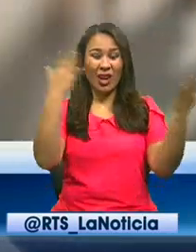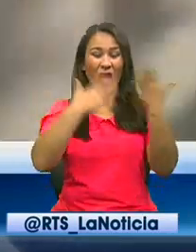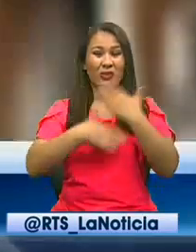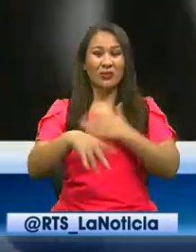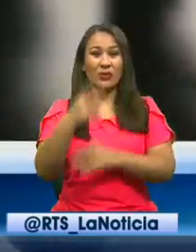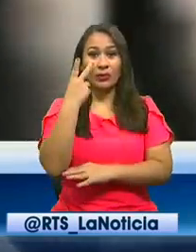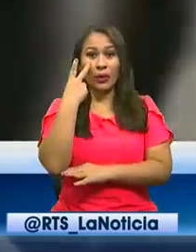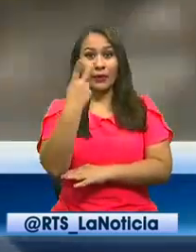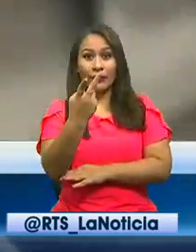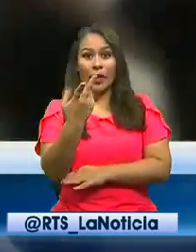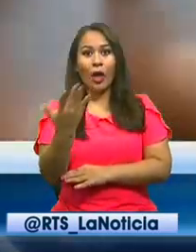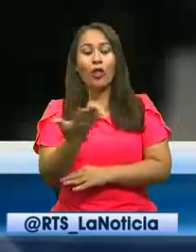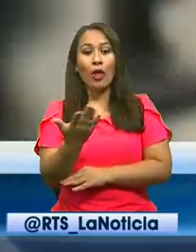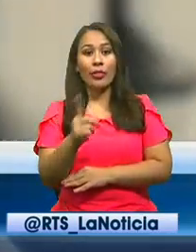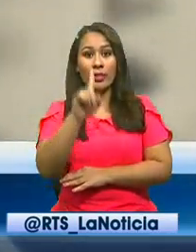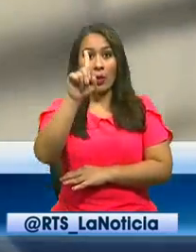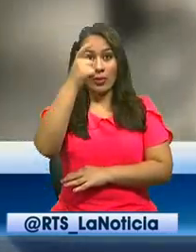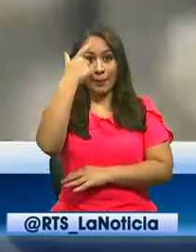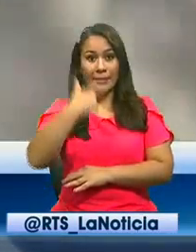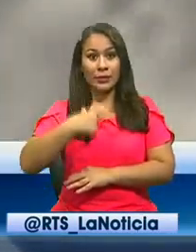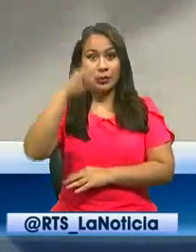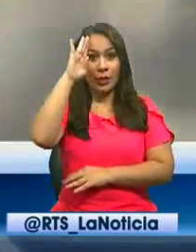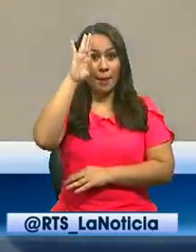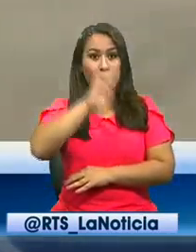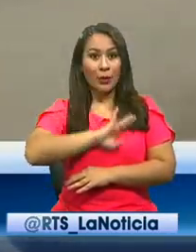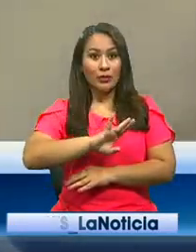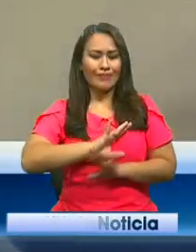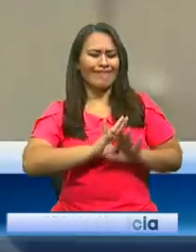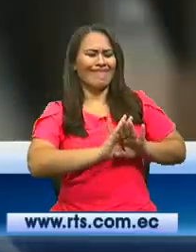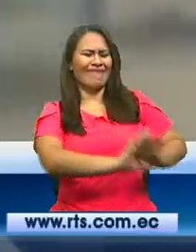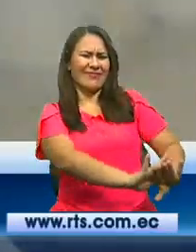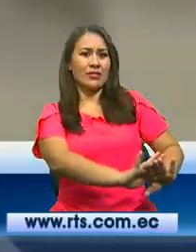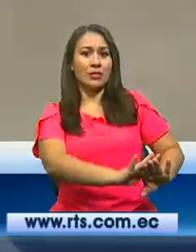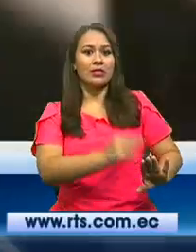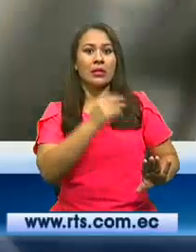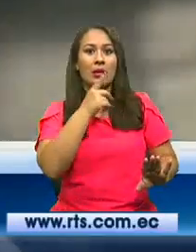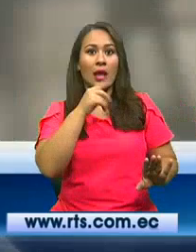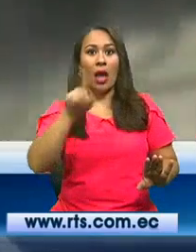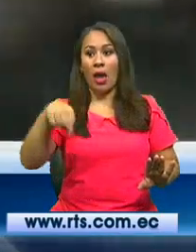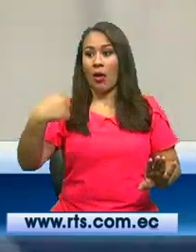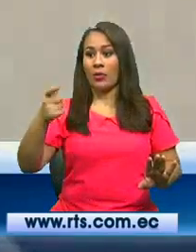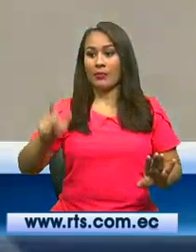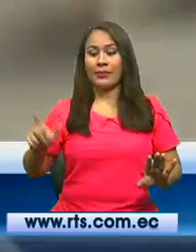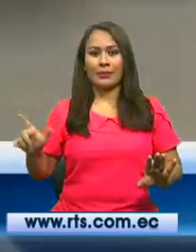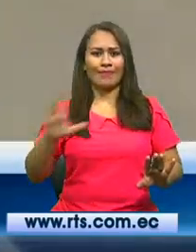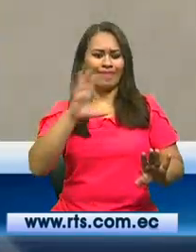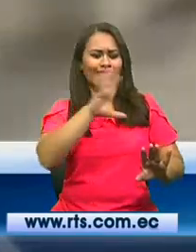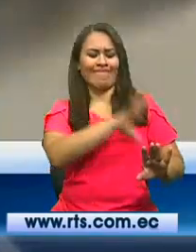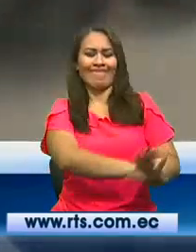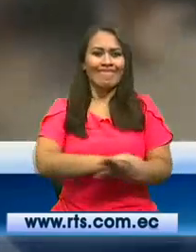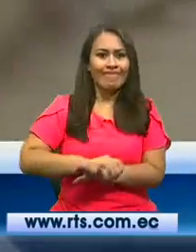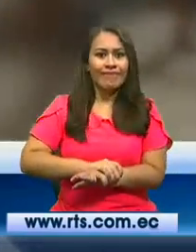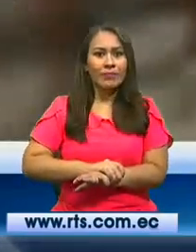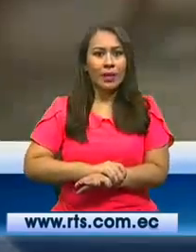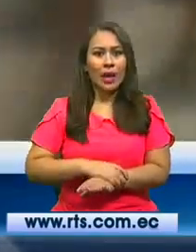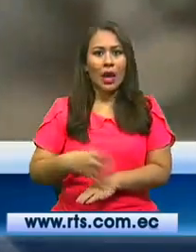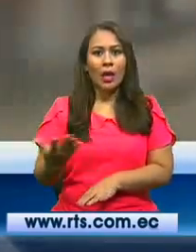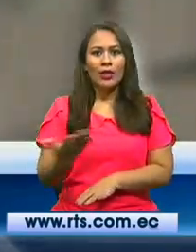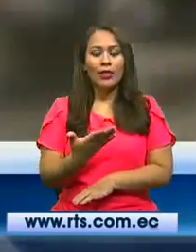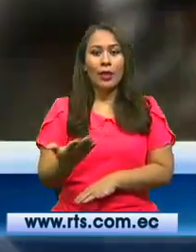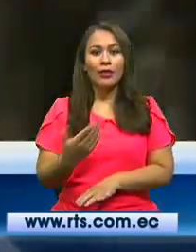Estas son imágenes del momento en el que un uniformado de la Policía Nacional era impedido por varias personas de retirar de